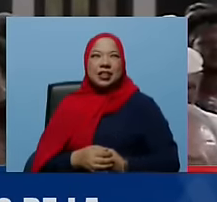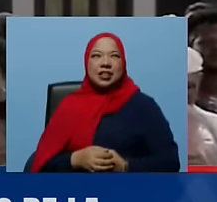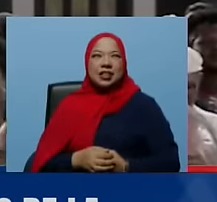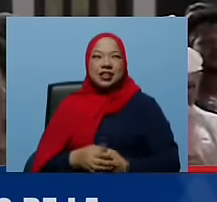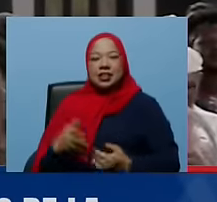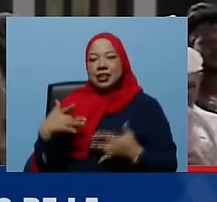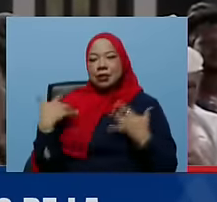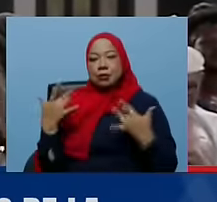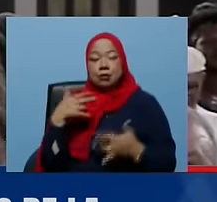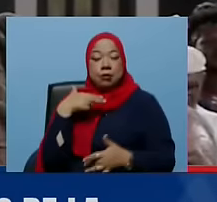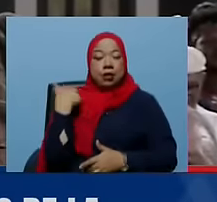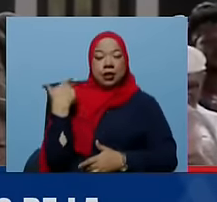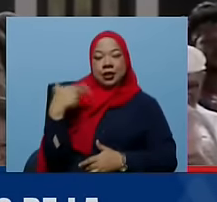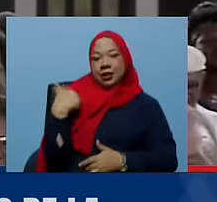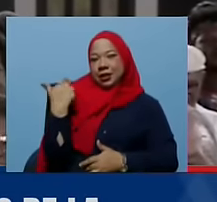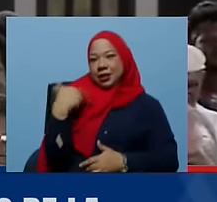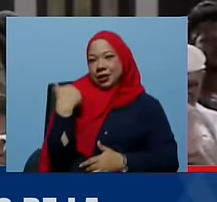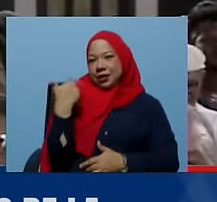la elegancia.